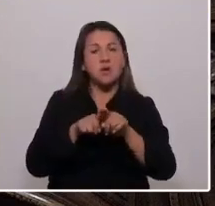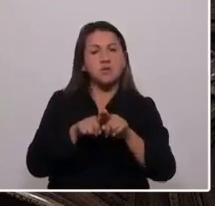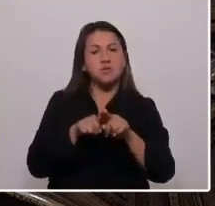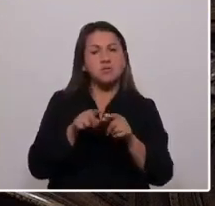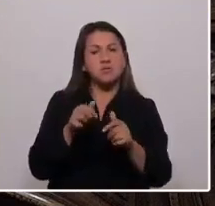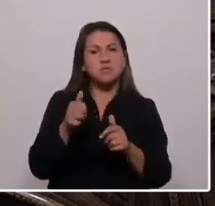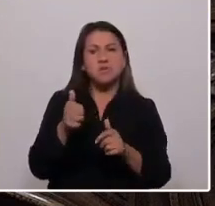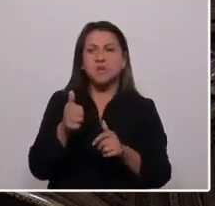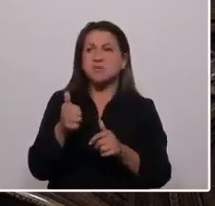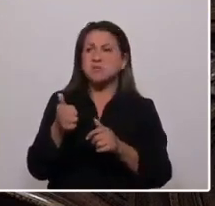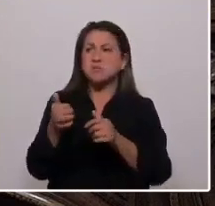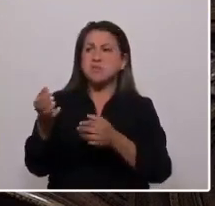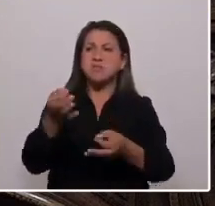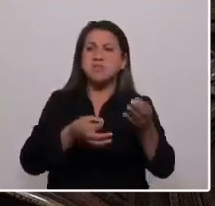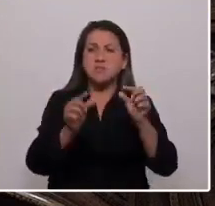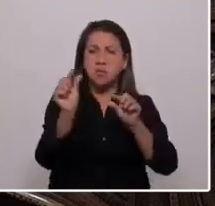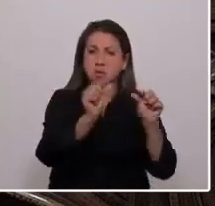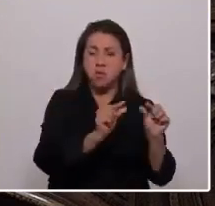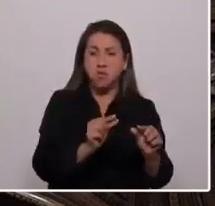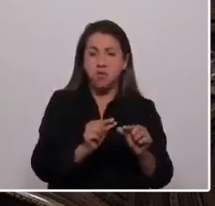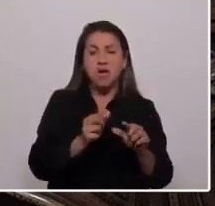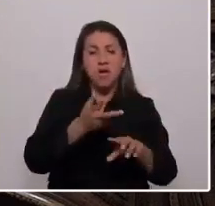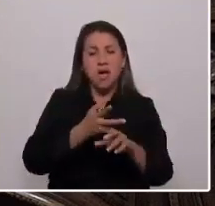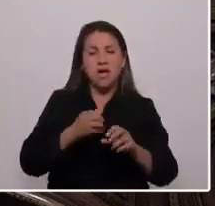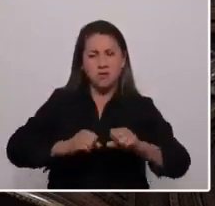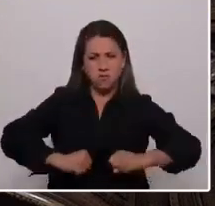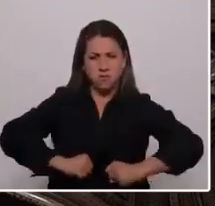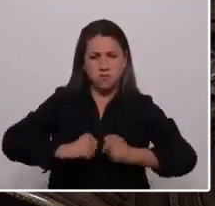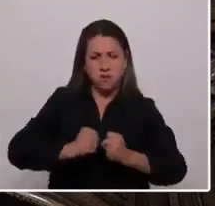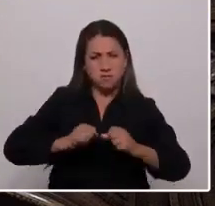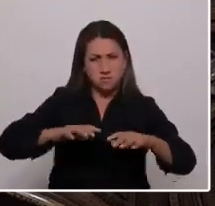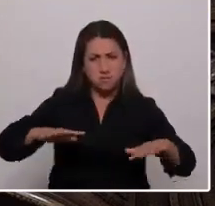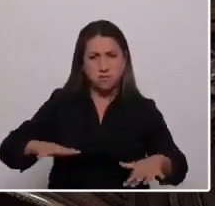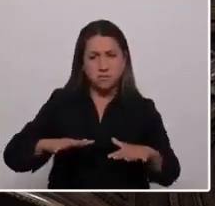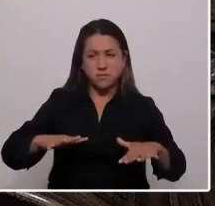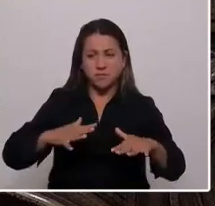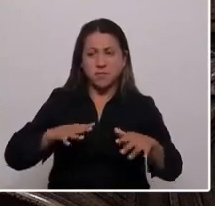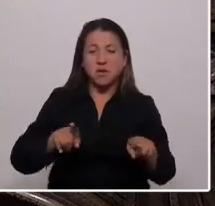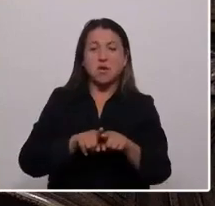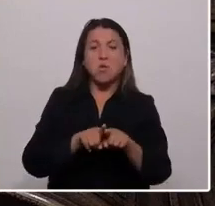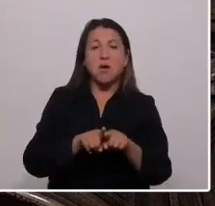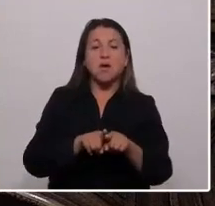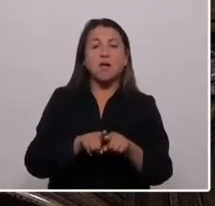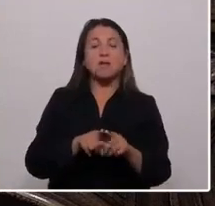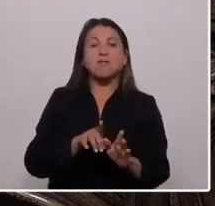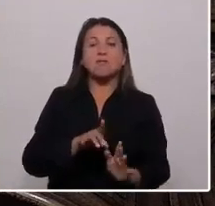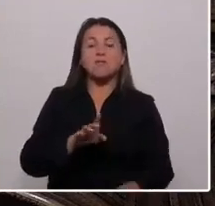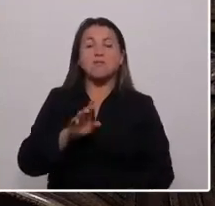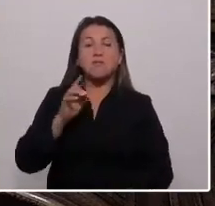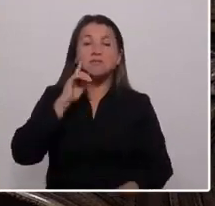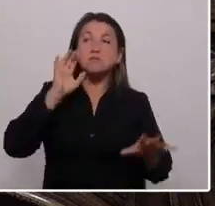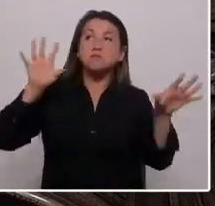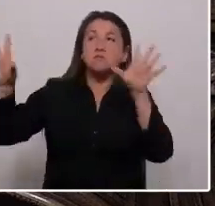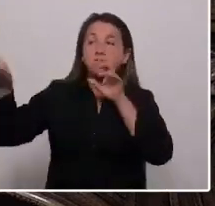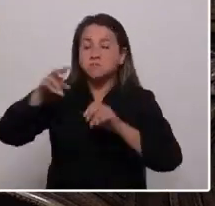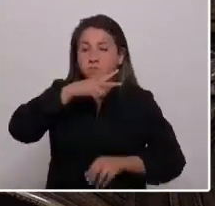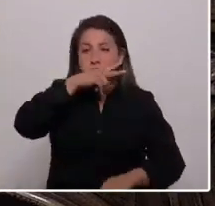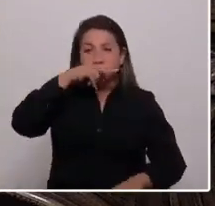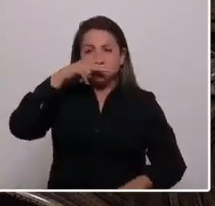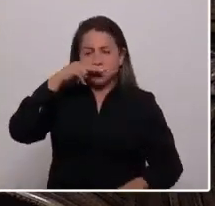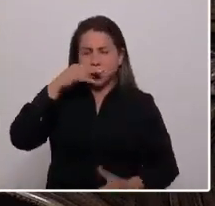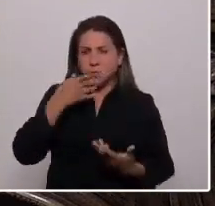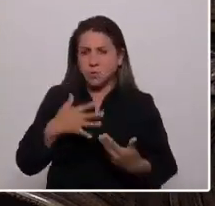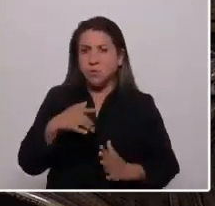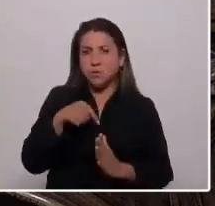Su fuerza está en su agilidad, la finura de los sentidos, el oído delicado, el olfato agudo.